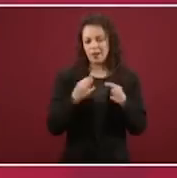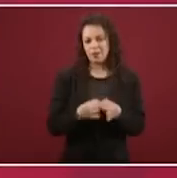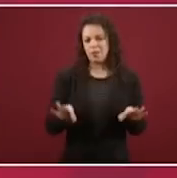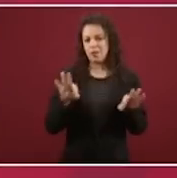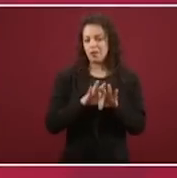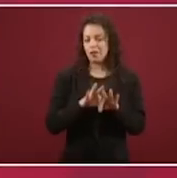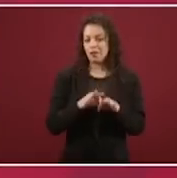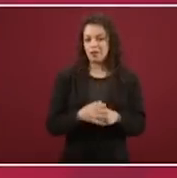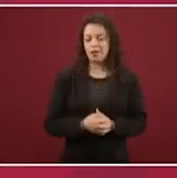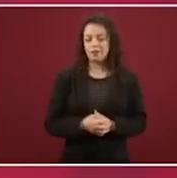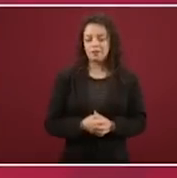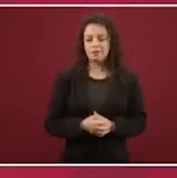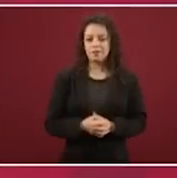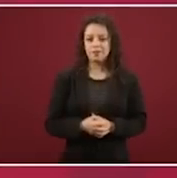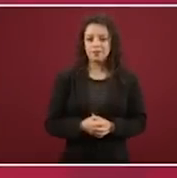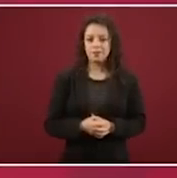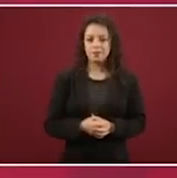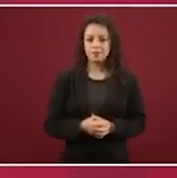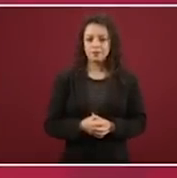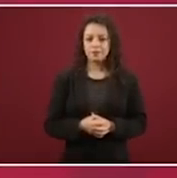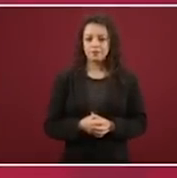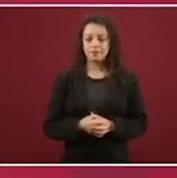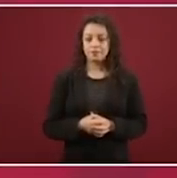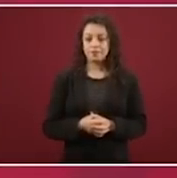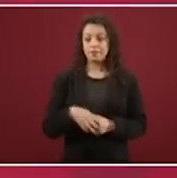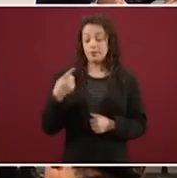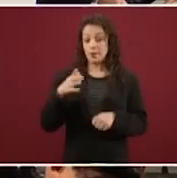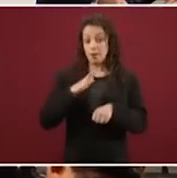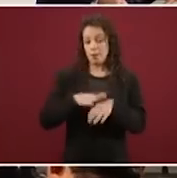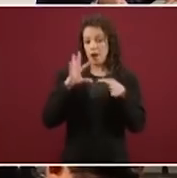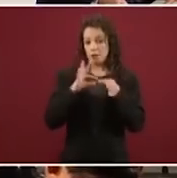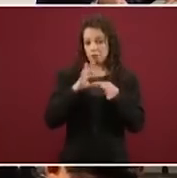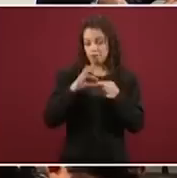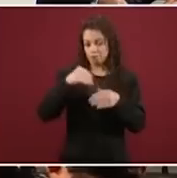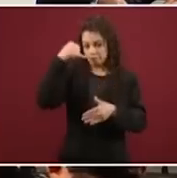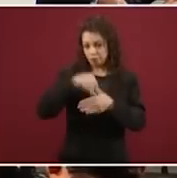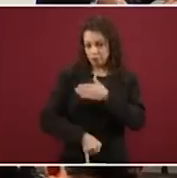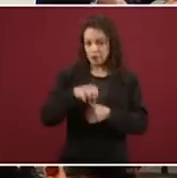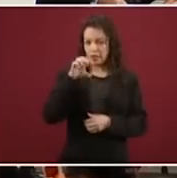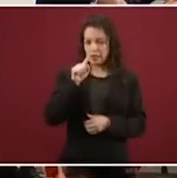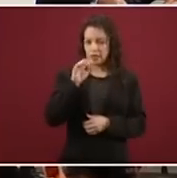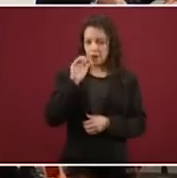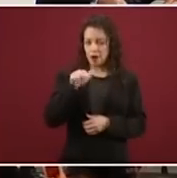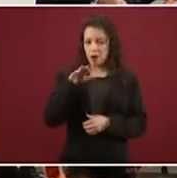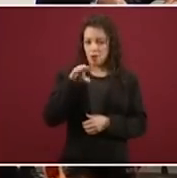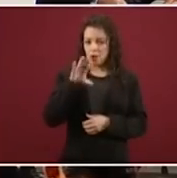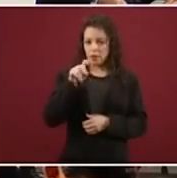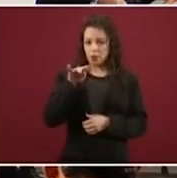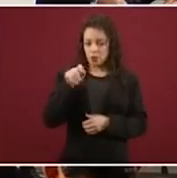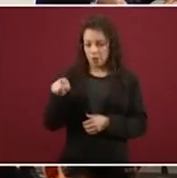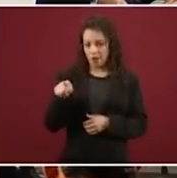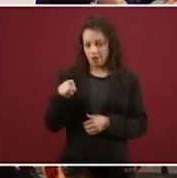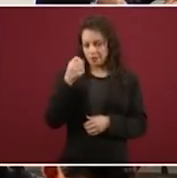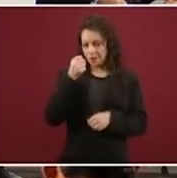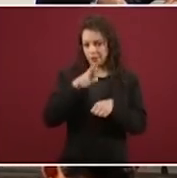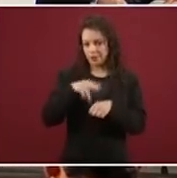importante y nos los va a explicar Esteban Moctezuma, que es el secretario de Educación.